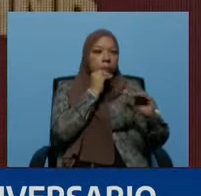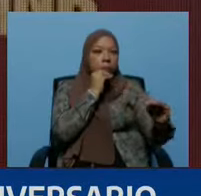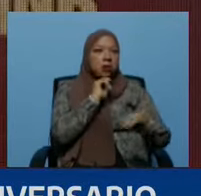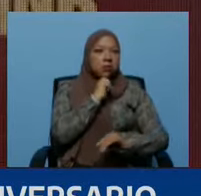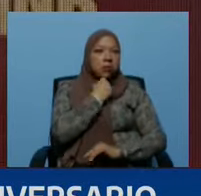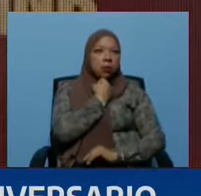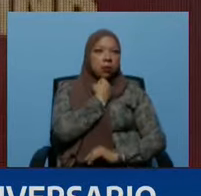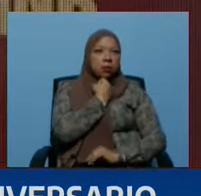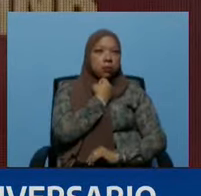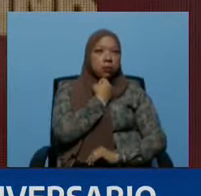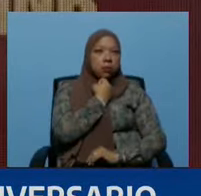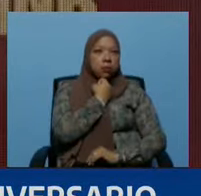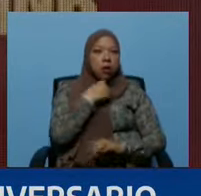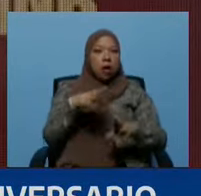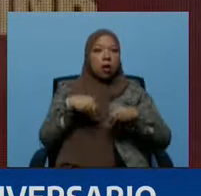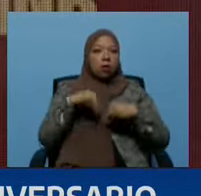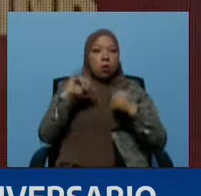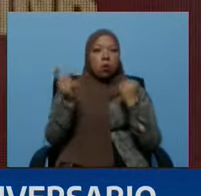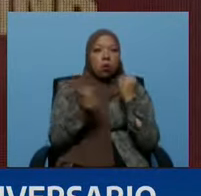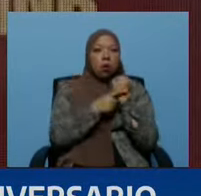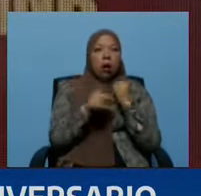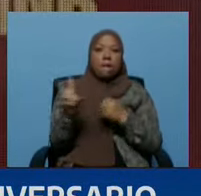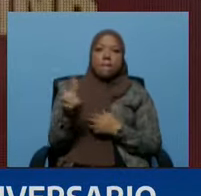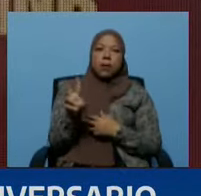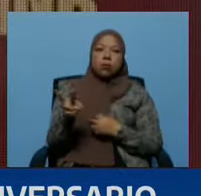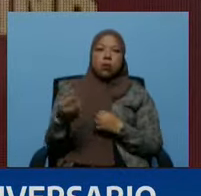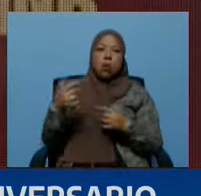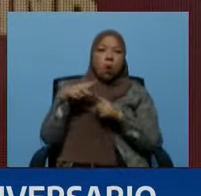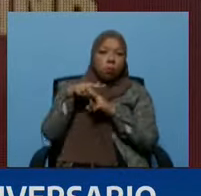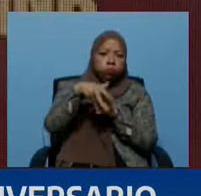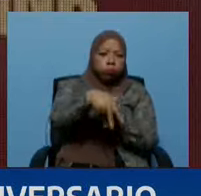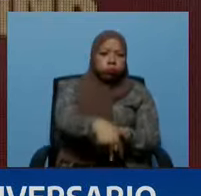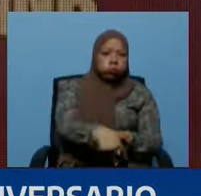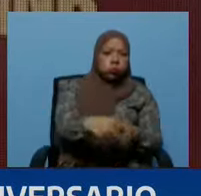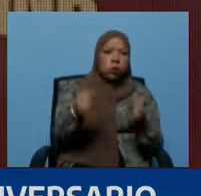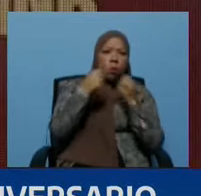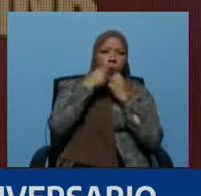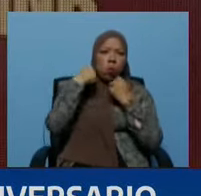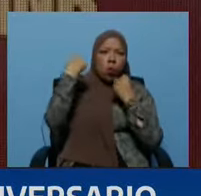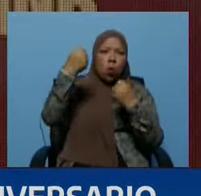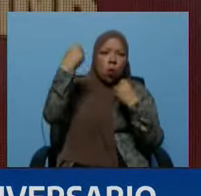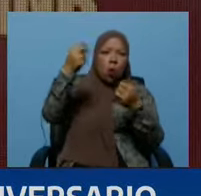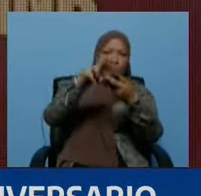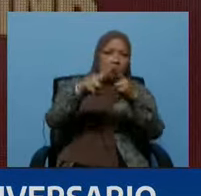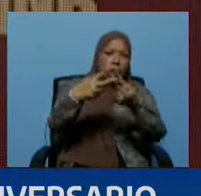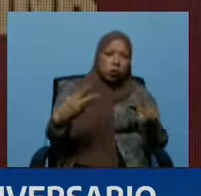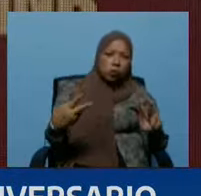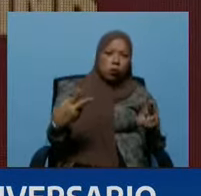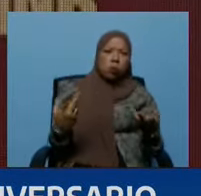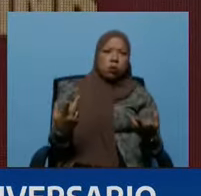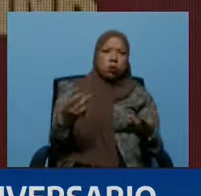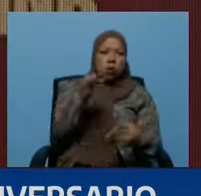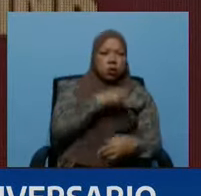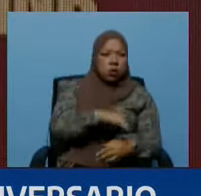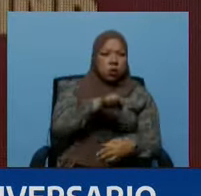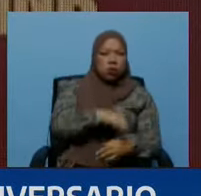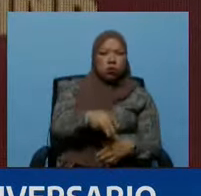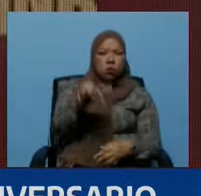loco. Entonces ahora dice que en Venezuela hay represión a manifestaciones pacíficas, dice el señor